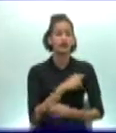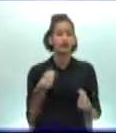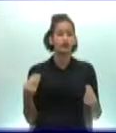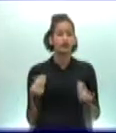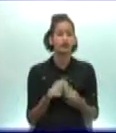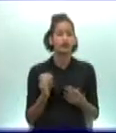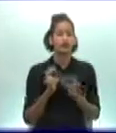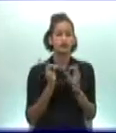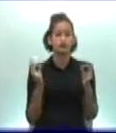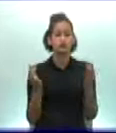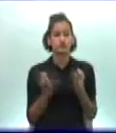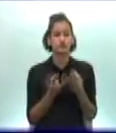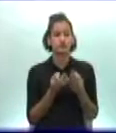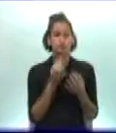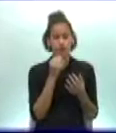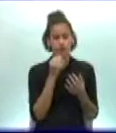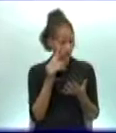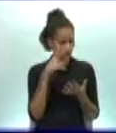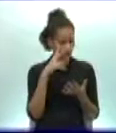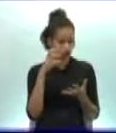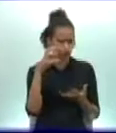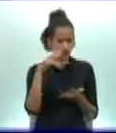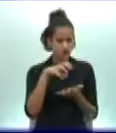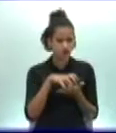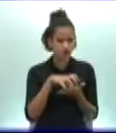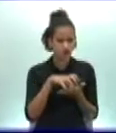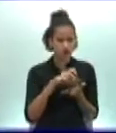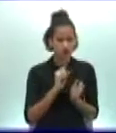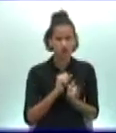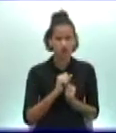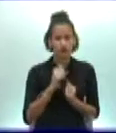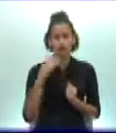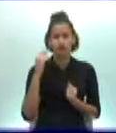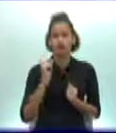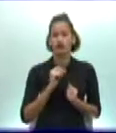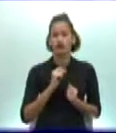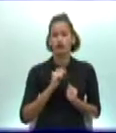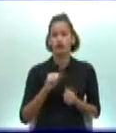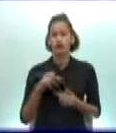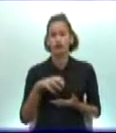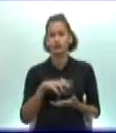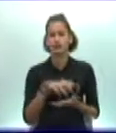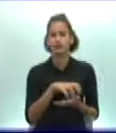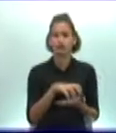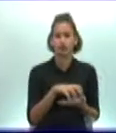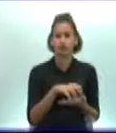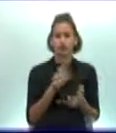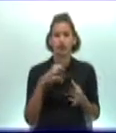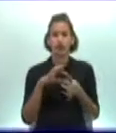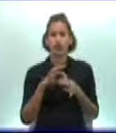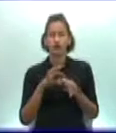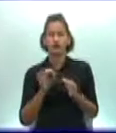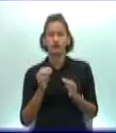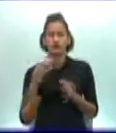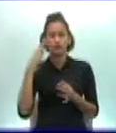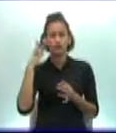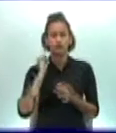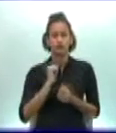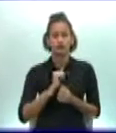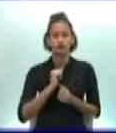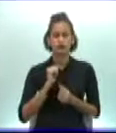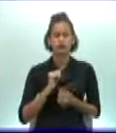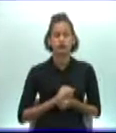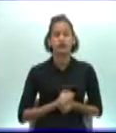la posición geográfica de Cuba, sus consecuencias desde el punto de vista físico, económico e histórico,